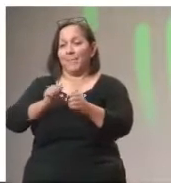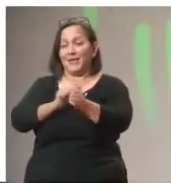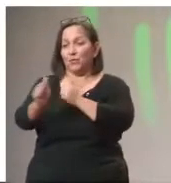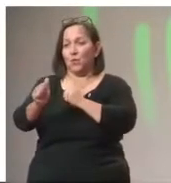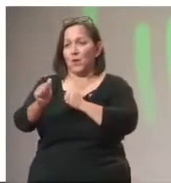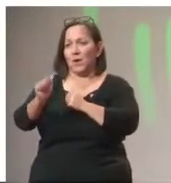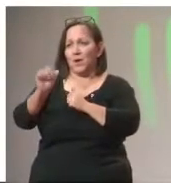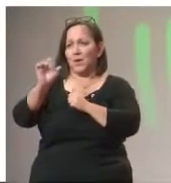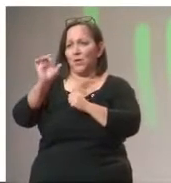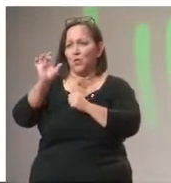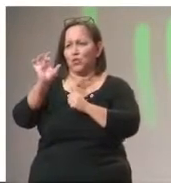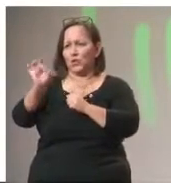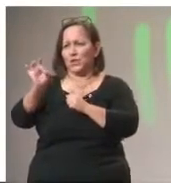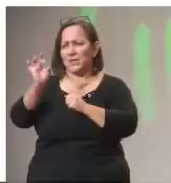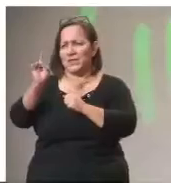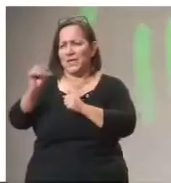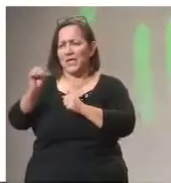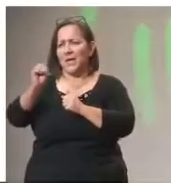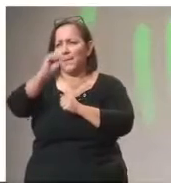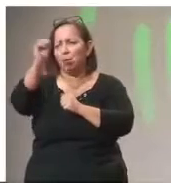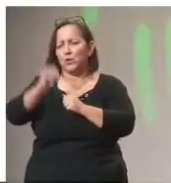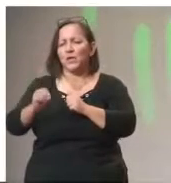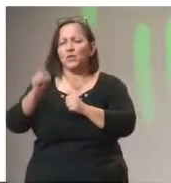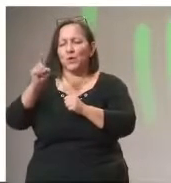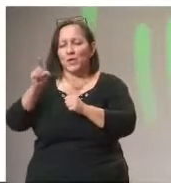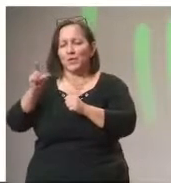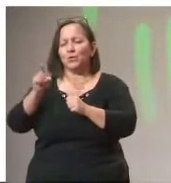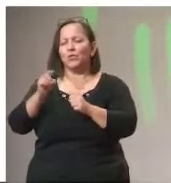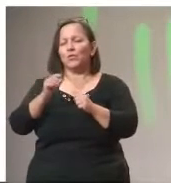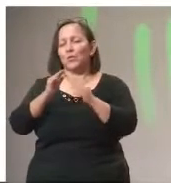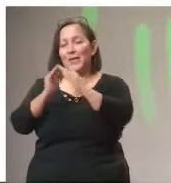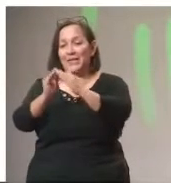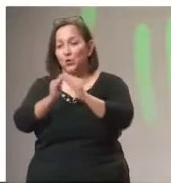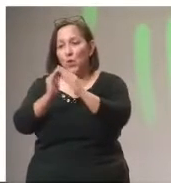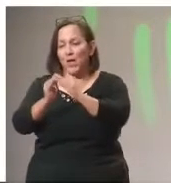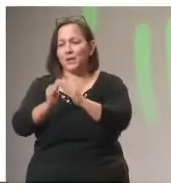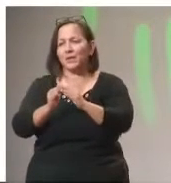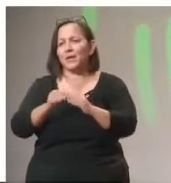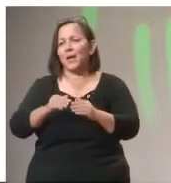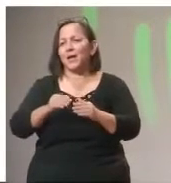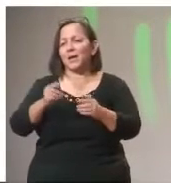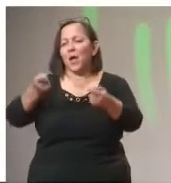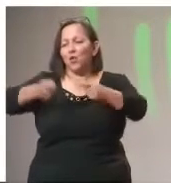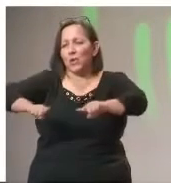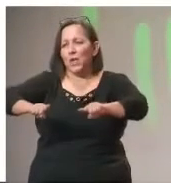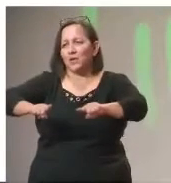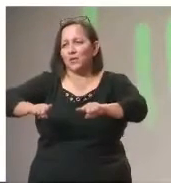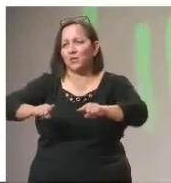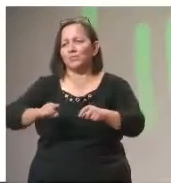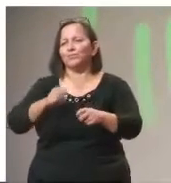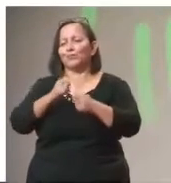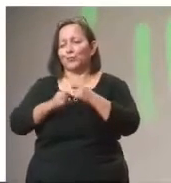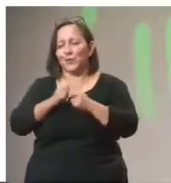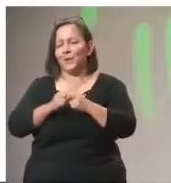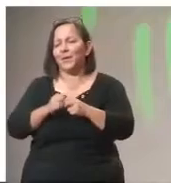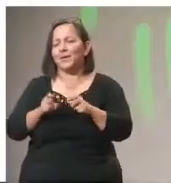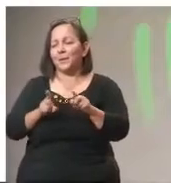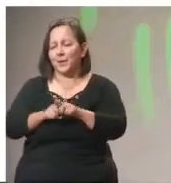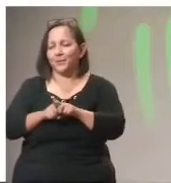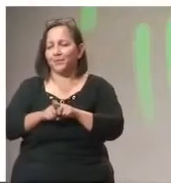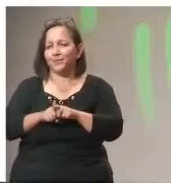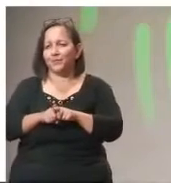esa mancha urbana es la que está causando el problema de los nitratos. Y es una mancha urbana, no hay nada malo con las manchas urbanas, el problema es